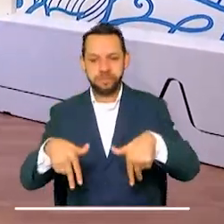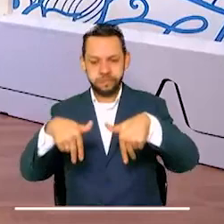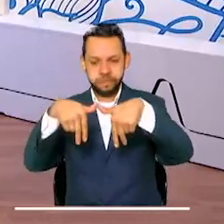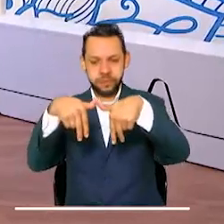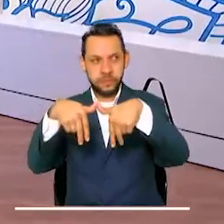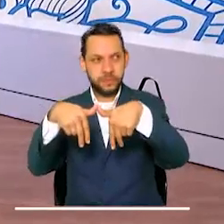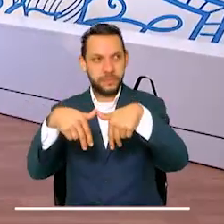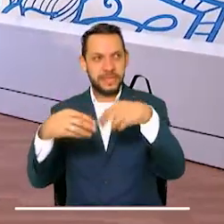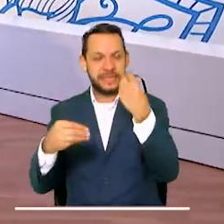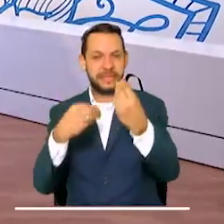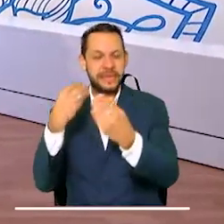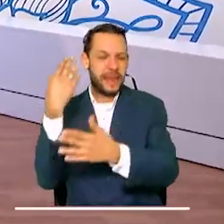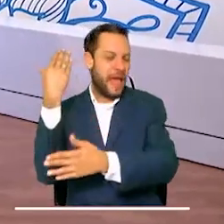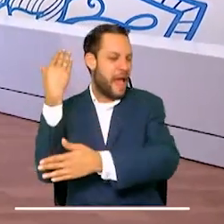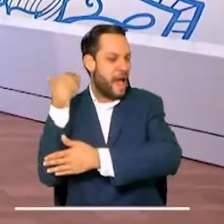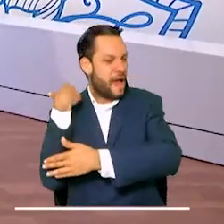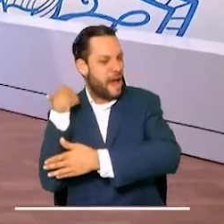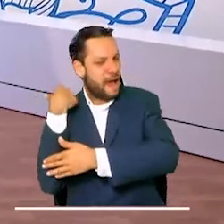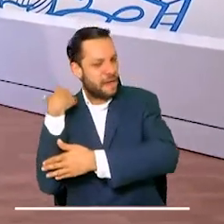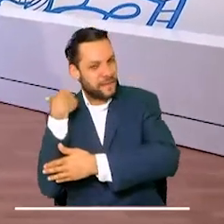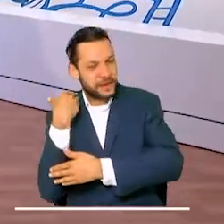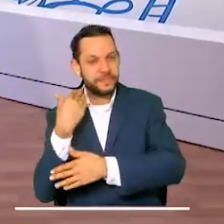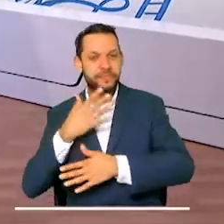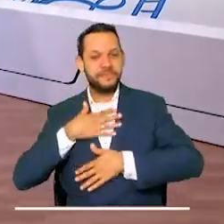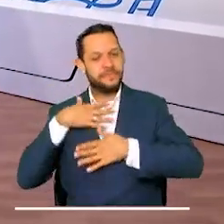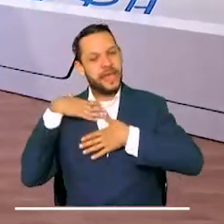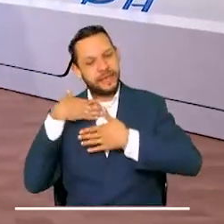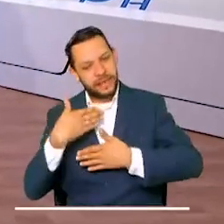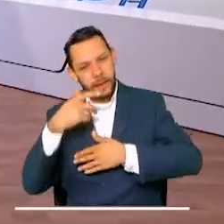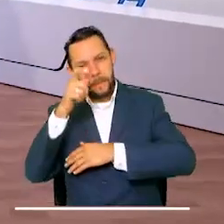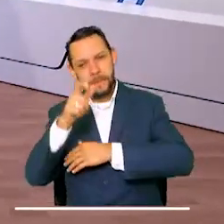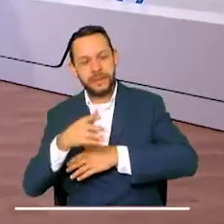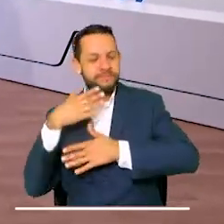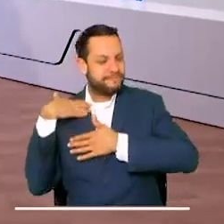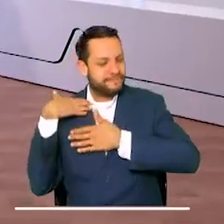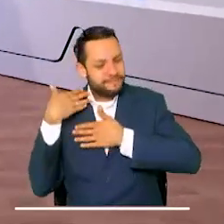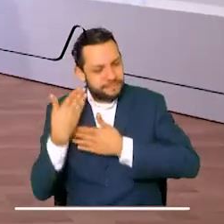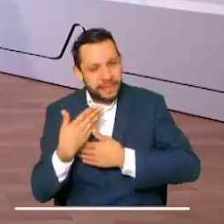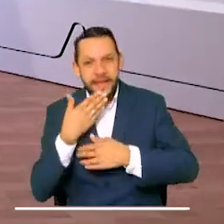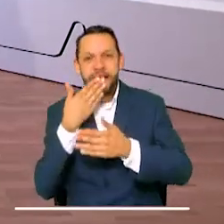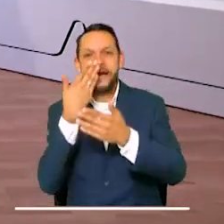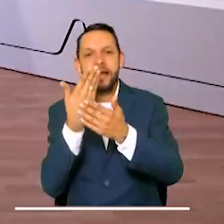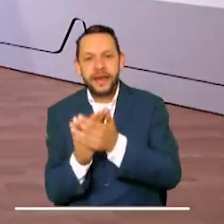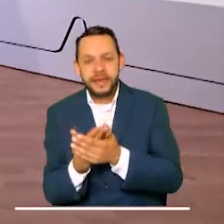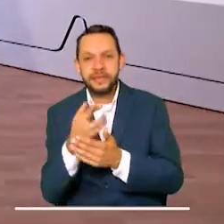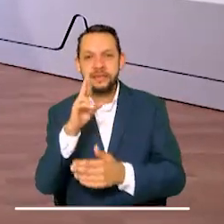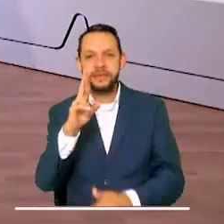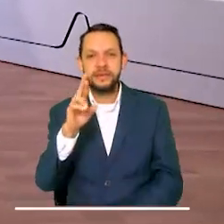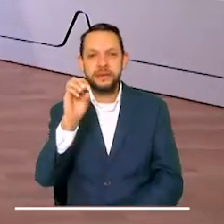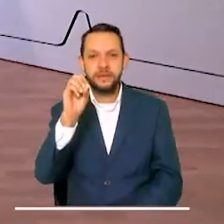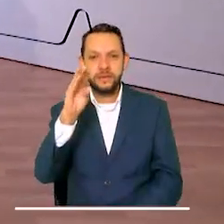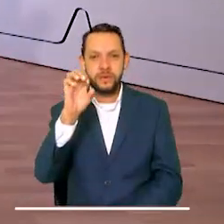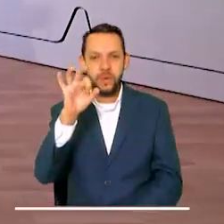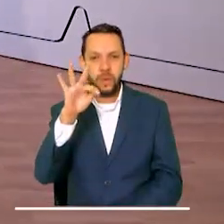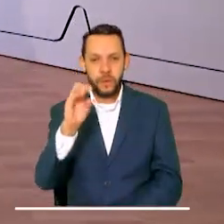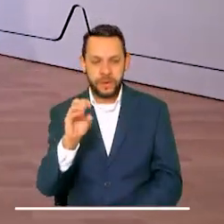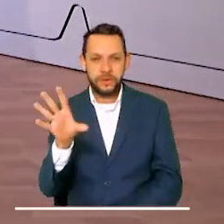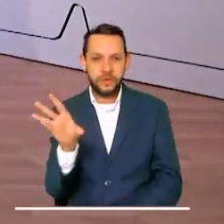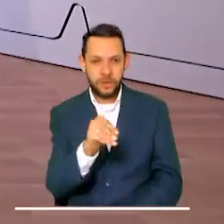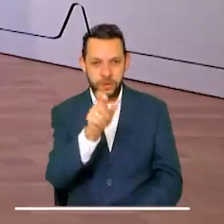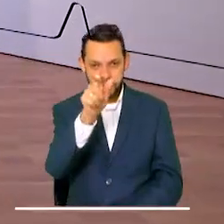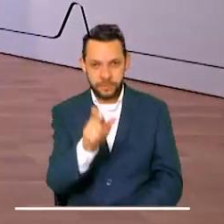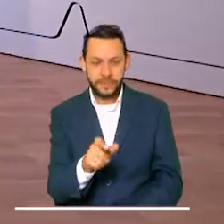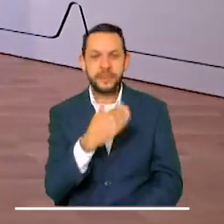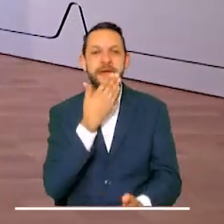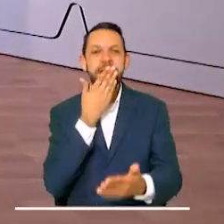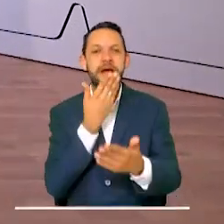un abrazo así grande, saludar nuestros televidentes. Gracias Roberto, gracias a todas las personas que están conectadas.